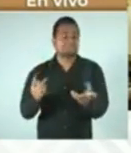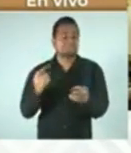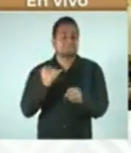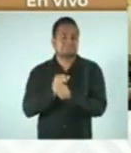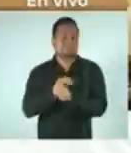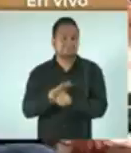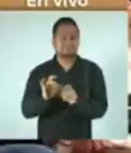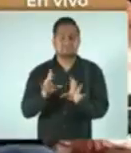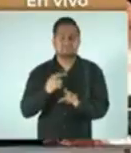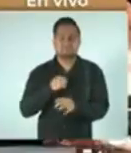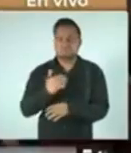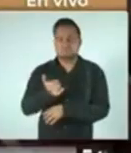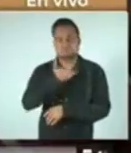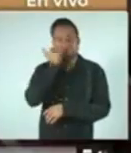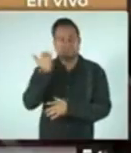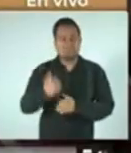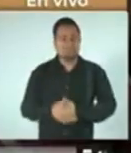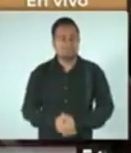Haríamos muy mal